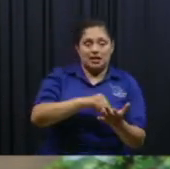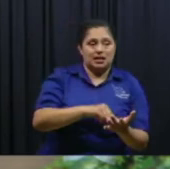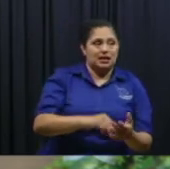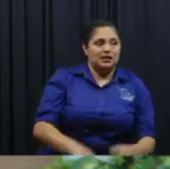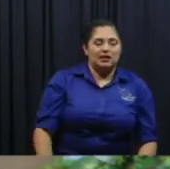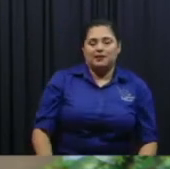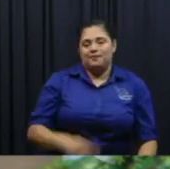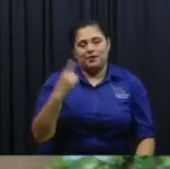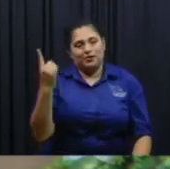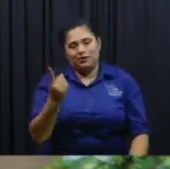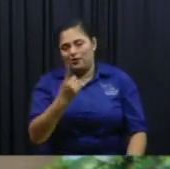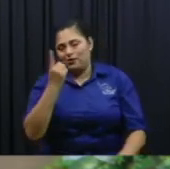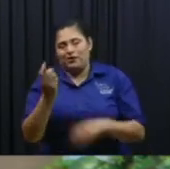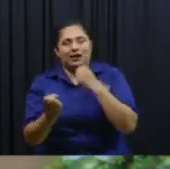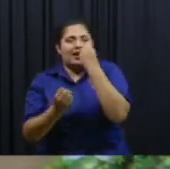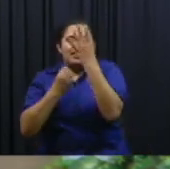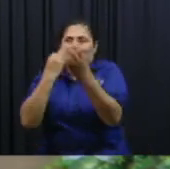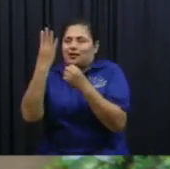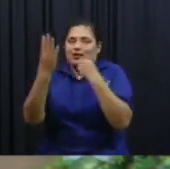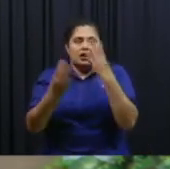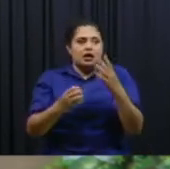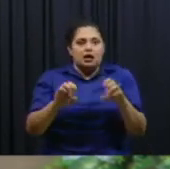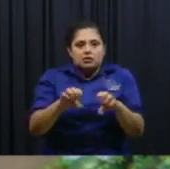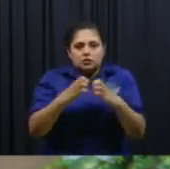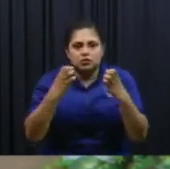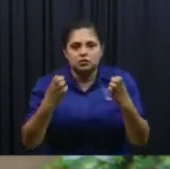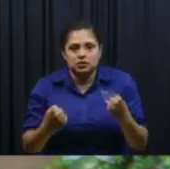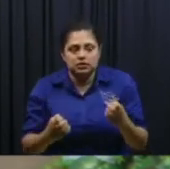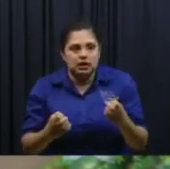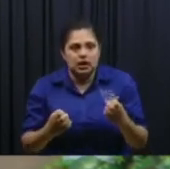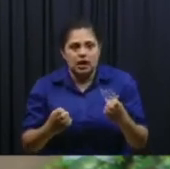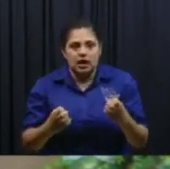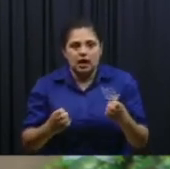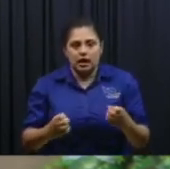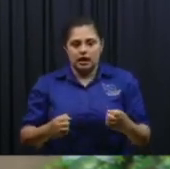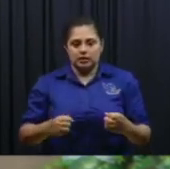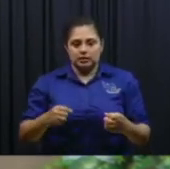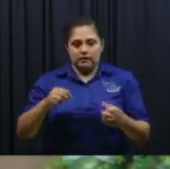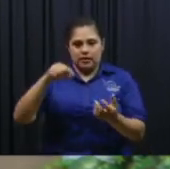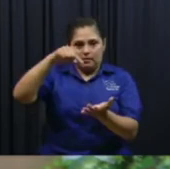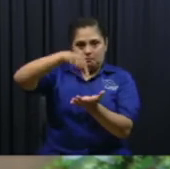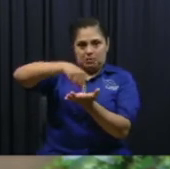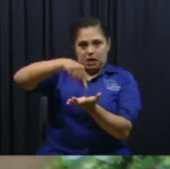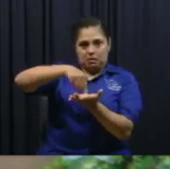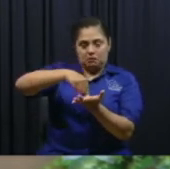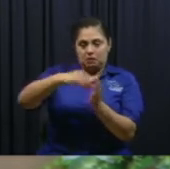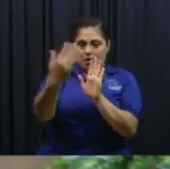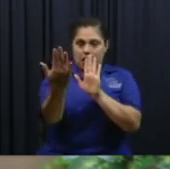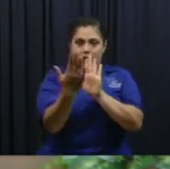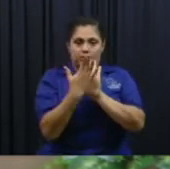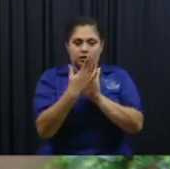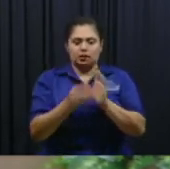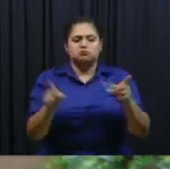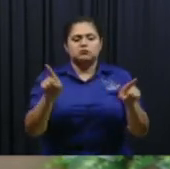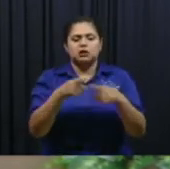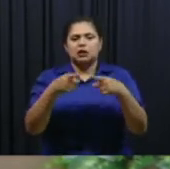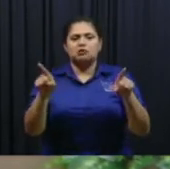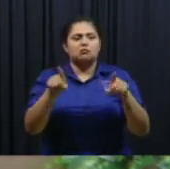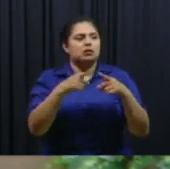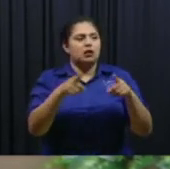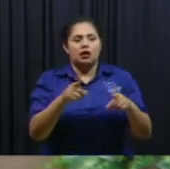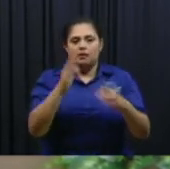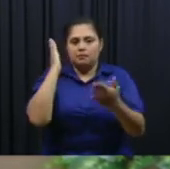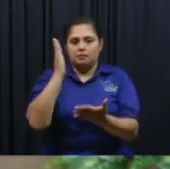y todo el cántico que usted sabe la canción que usted sabe y de repente el que está dirigiendo deja de cantar eso y se y